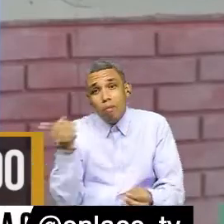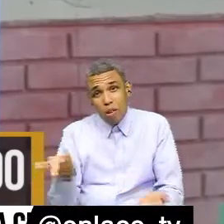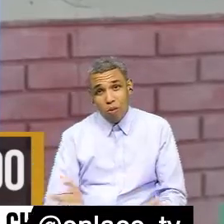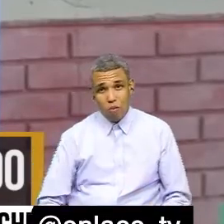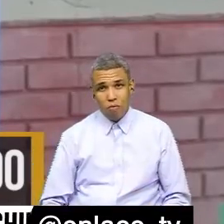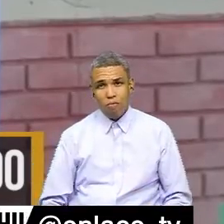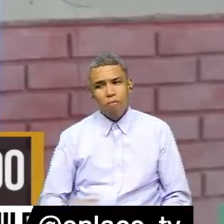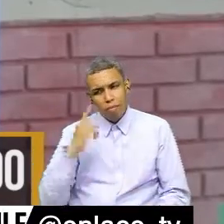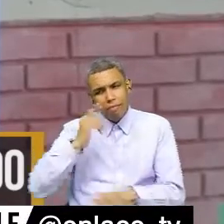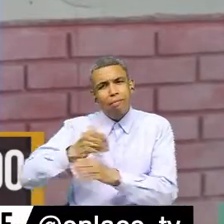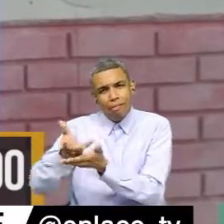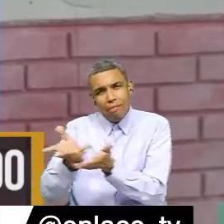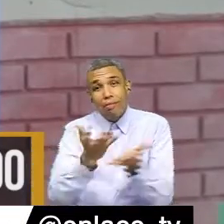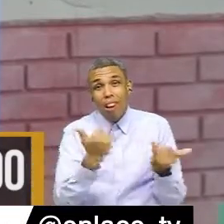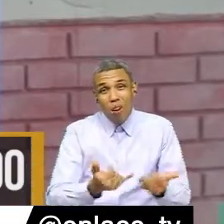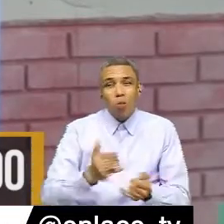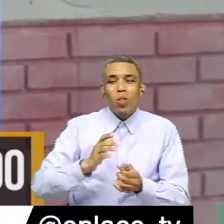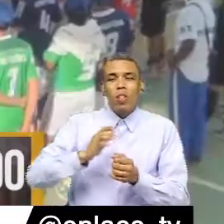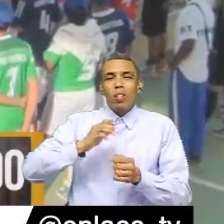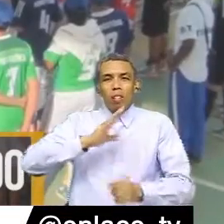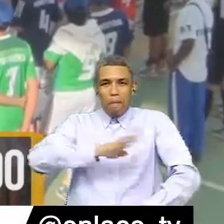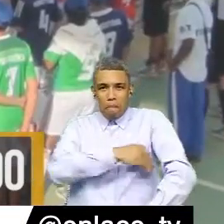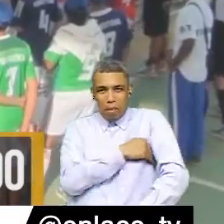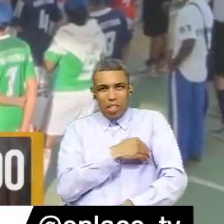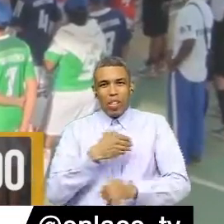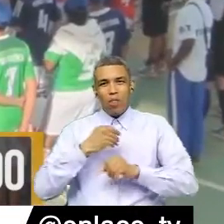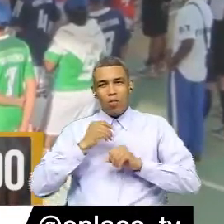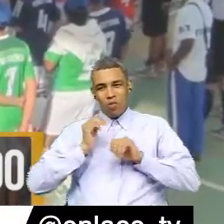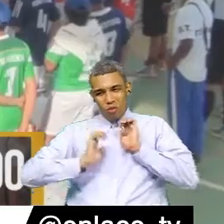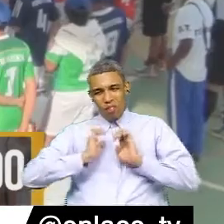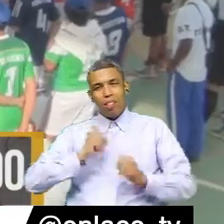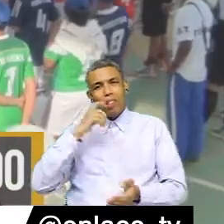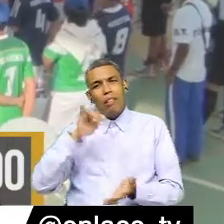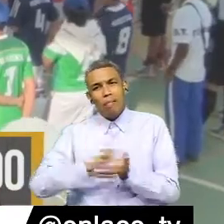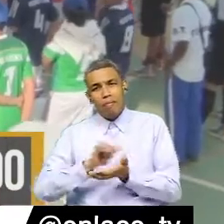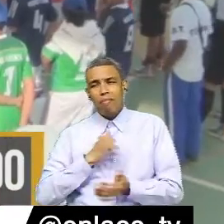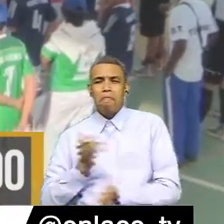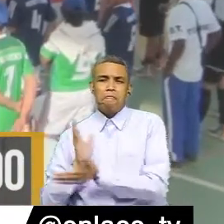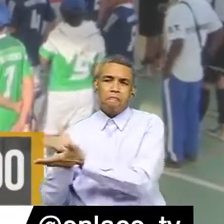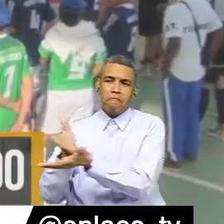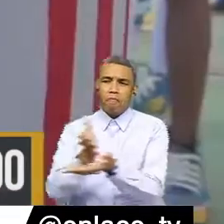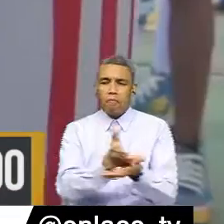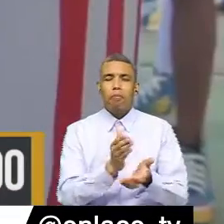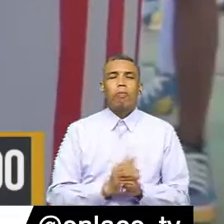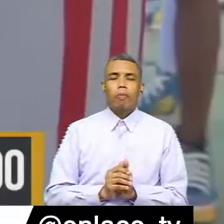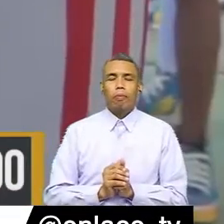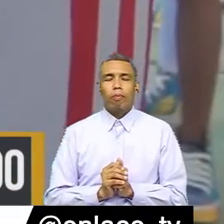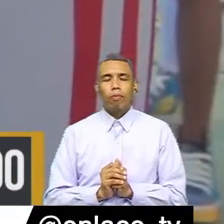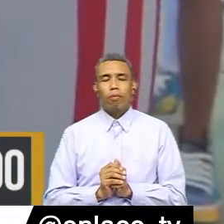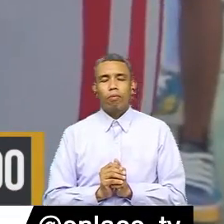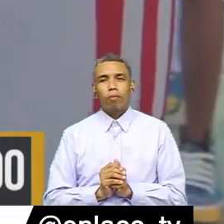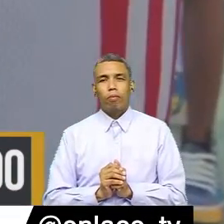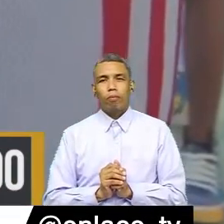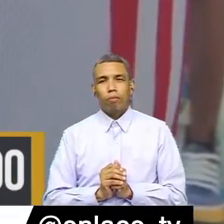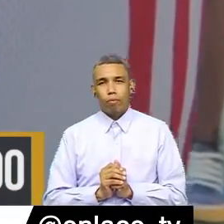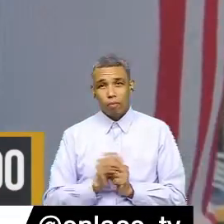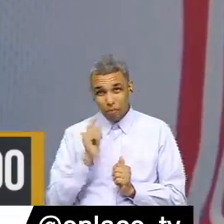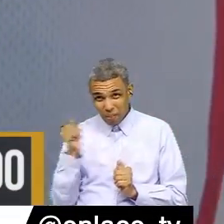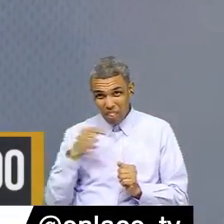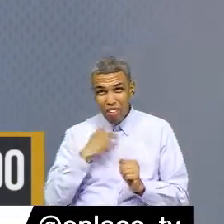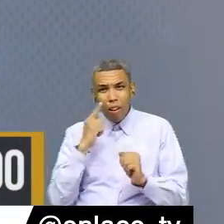estas campañas que estamos realizando desde el ministerio defensa nacional el coronel carlos augusto ramírez coordinador del grupo asesor del comandante del ministerio de defensa